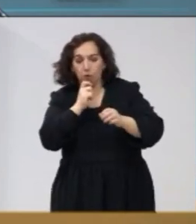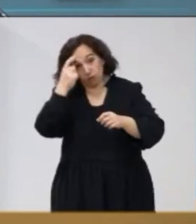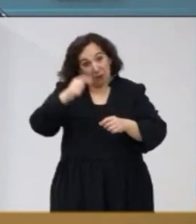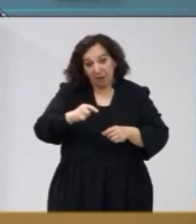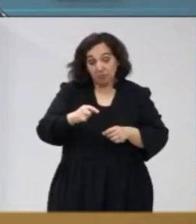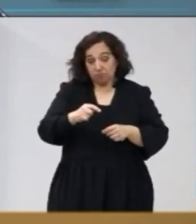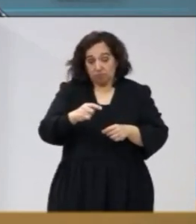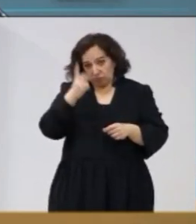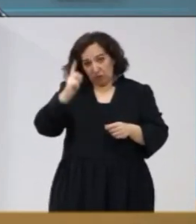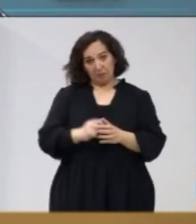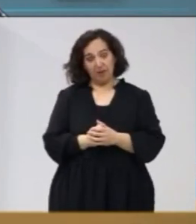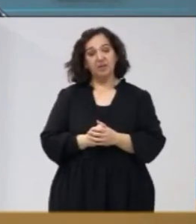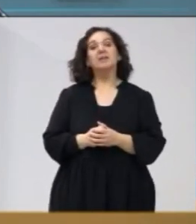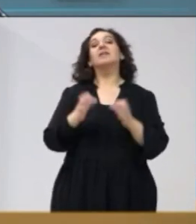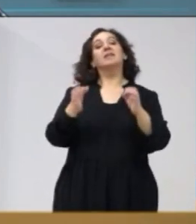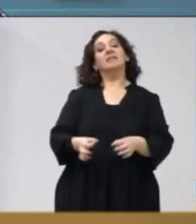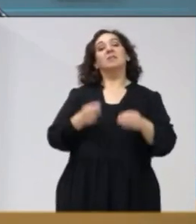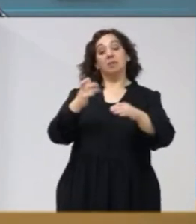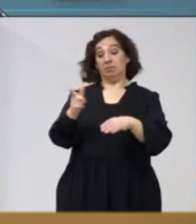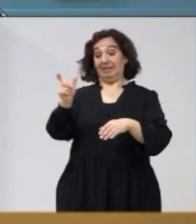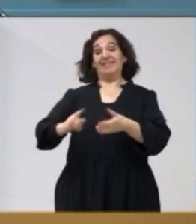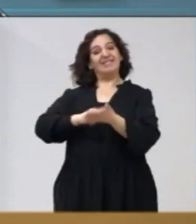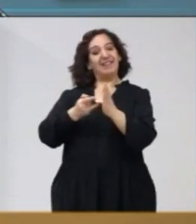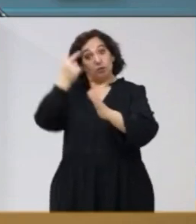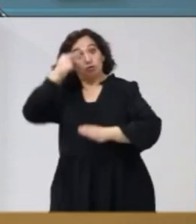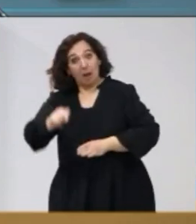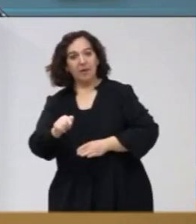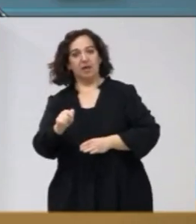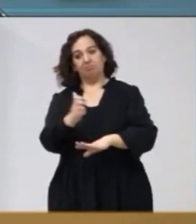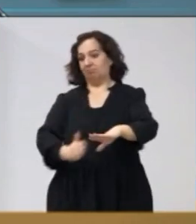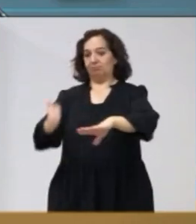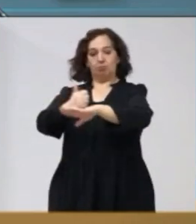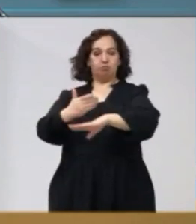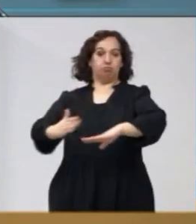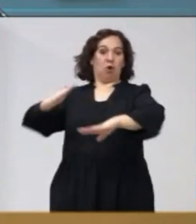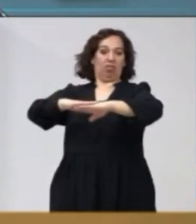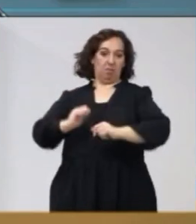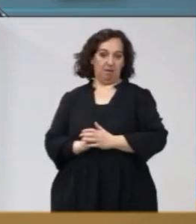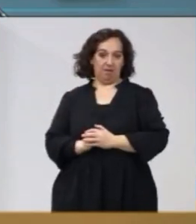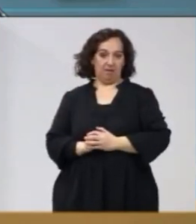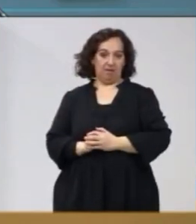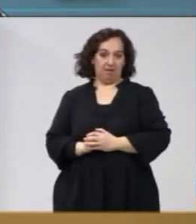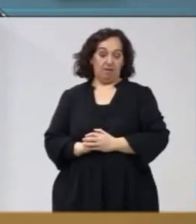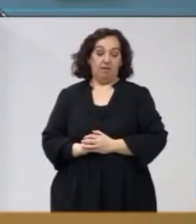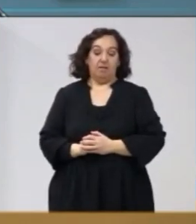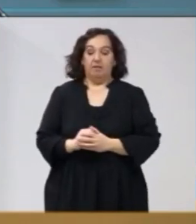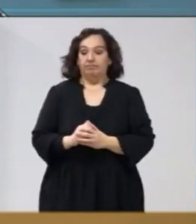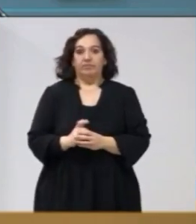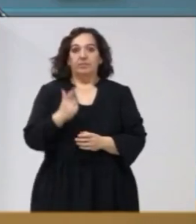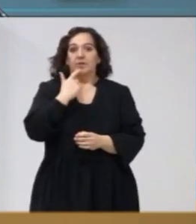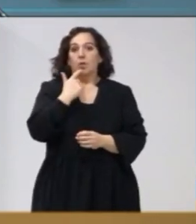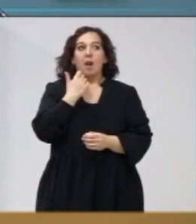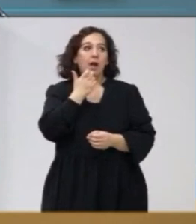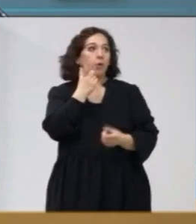Prevalece siempre, siempre la información del que sabe, del técnico. Es como si en algo que sea una consulta médica,